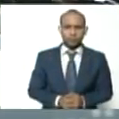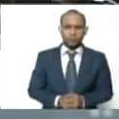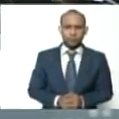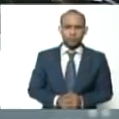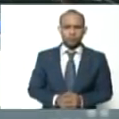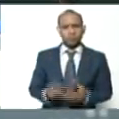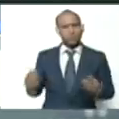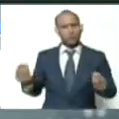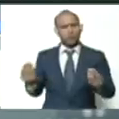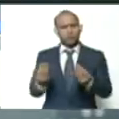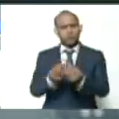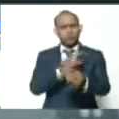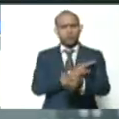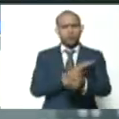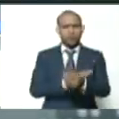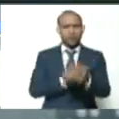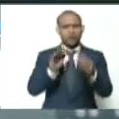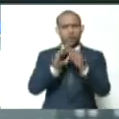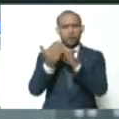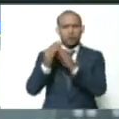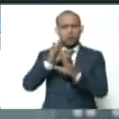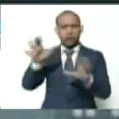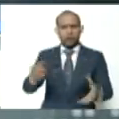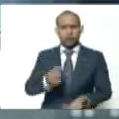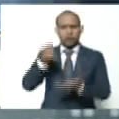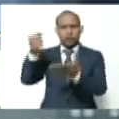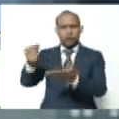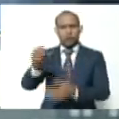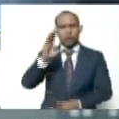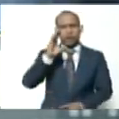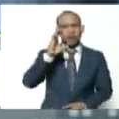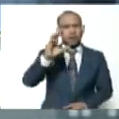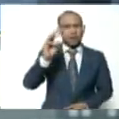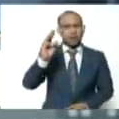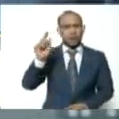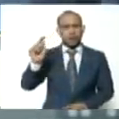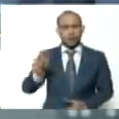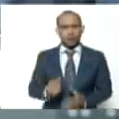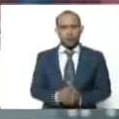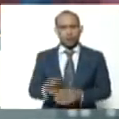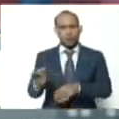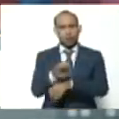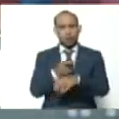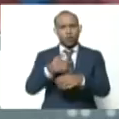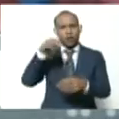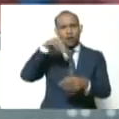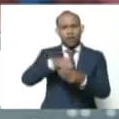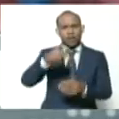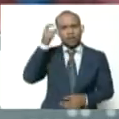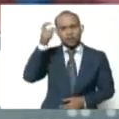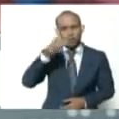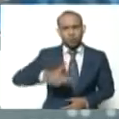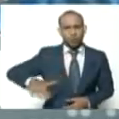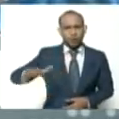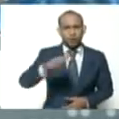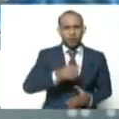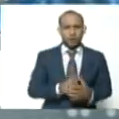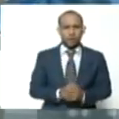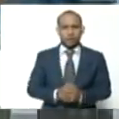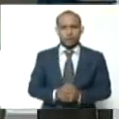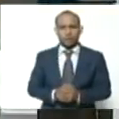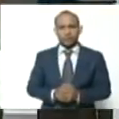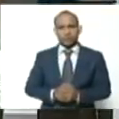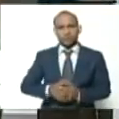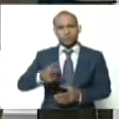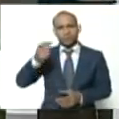con las fuerzas comunales, con los CLAP, con los CPT, gobernar desde el pueblo, gobernar con el